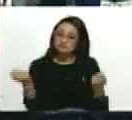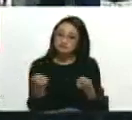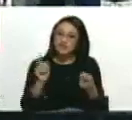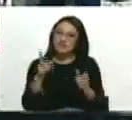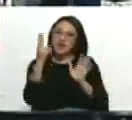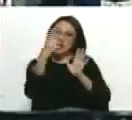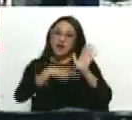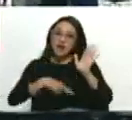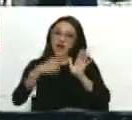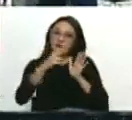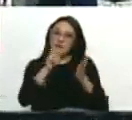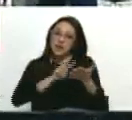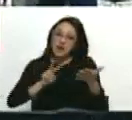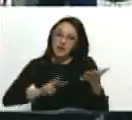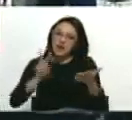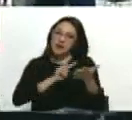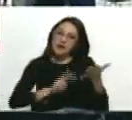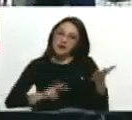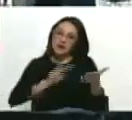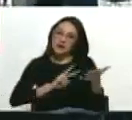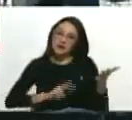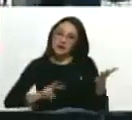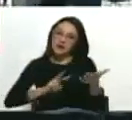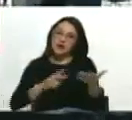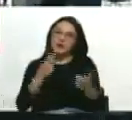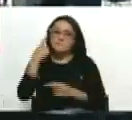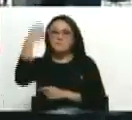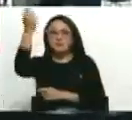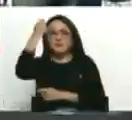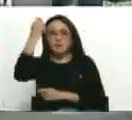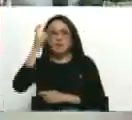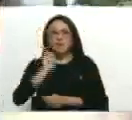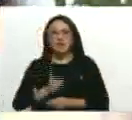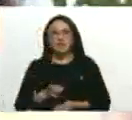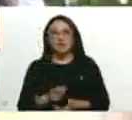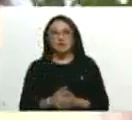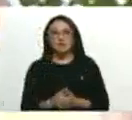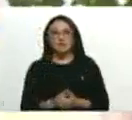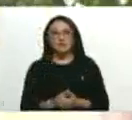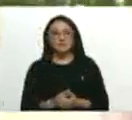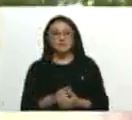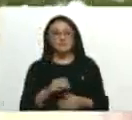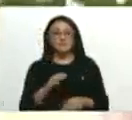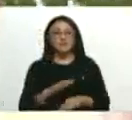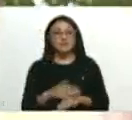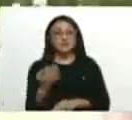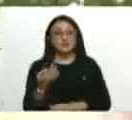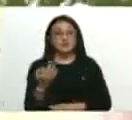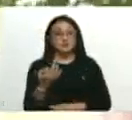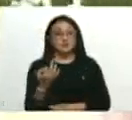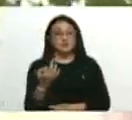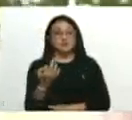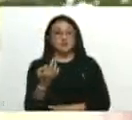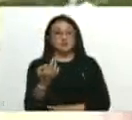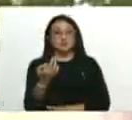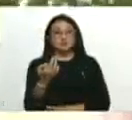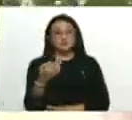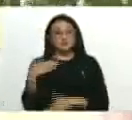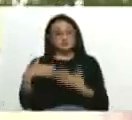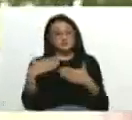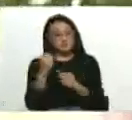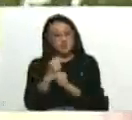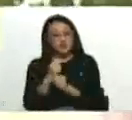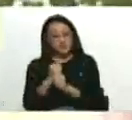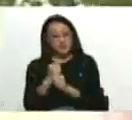lectura, promover el libro, promover nuestra memoria. Porque la verdad es que, así como venimos